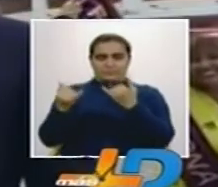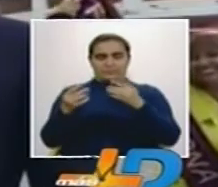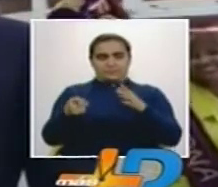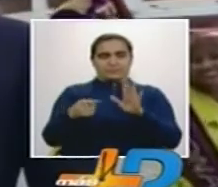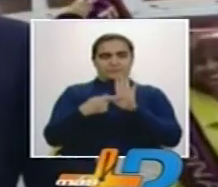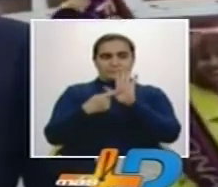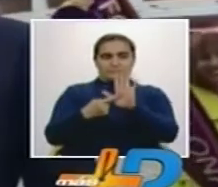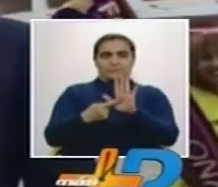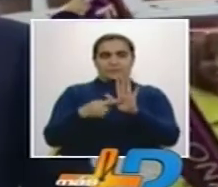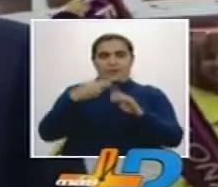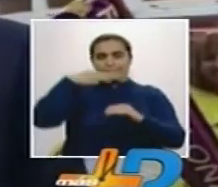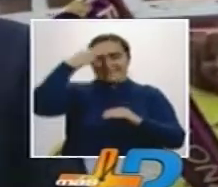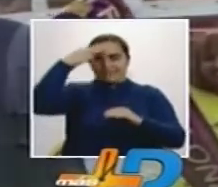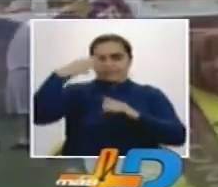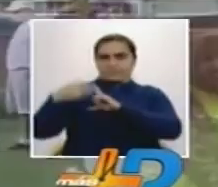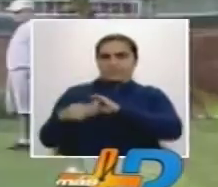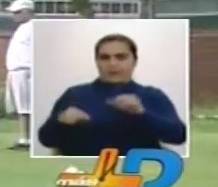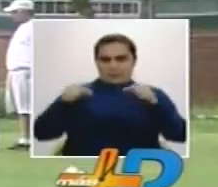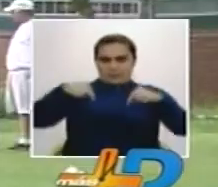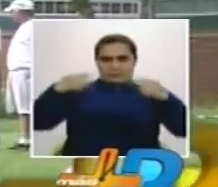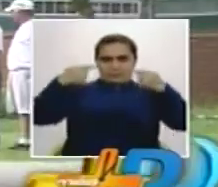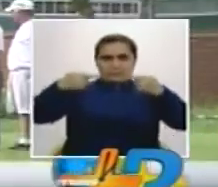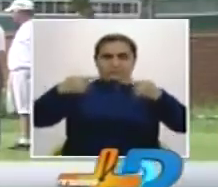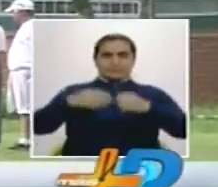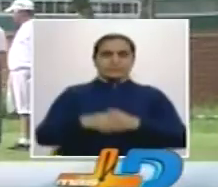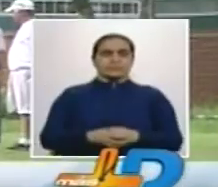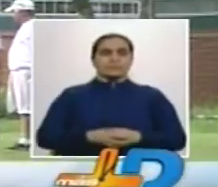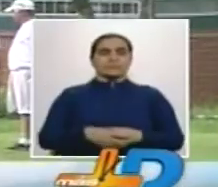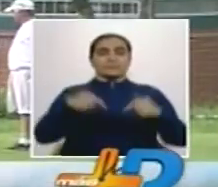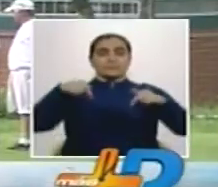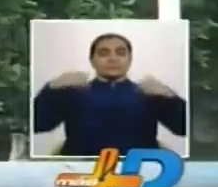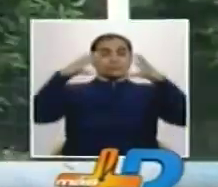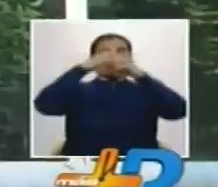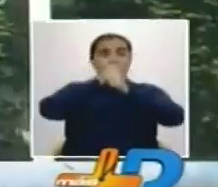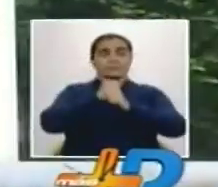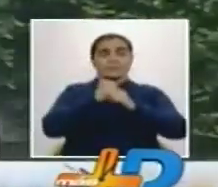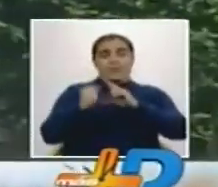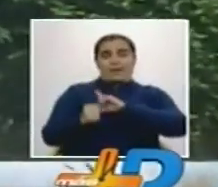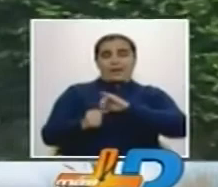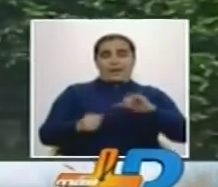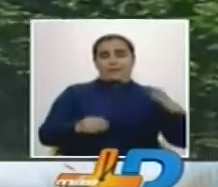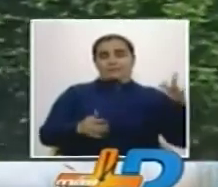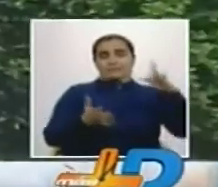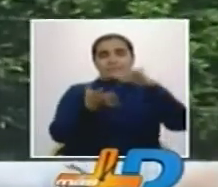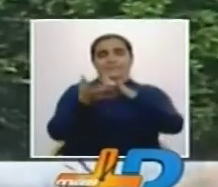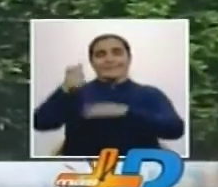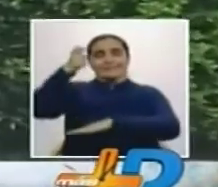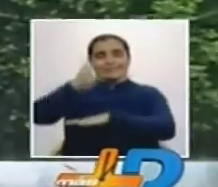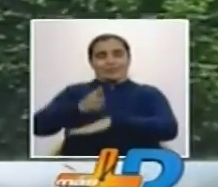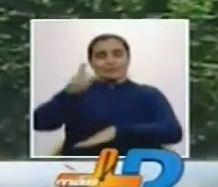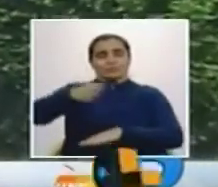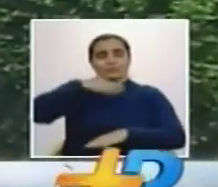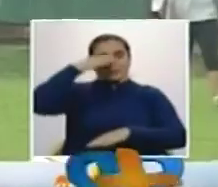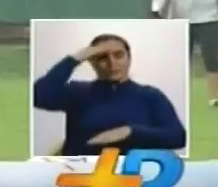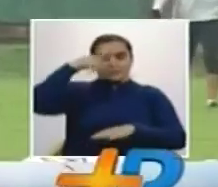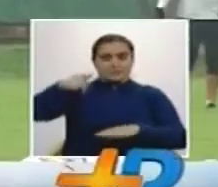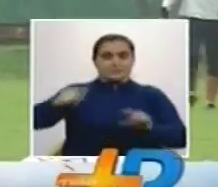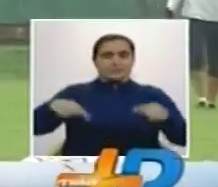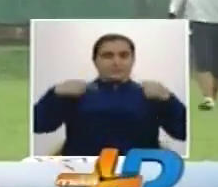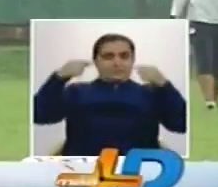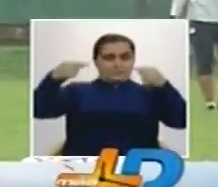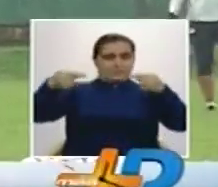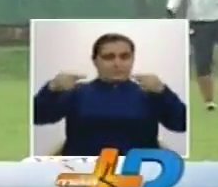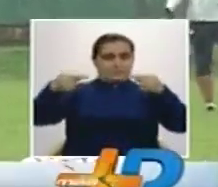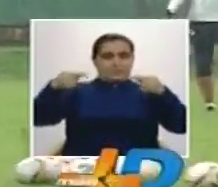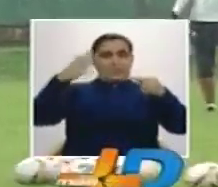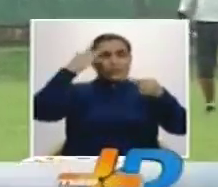la previa Medellín, Deportivo Cali. Esta noche Deportivo Cali visita en el estadio Atanasio Girardot al Independiente Medellín, actual líder